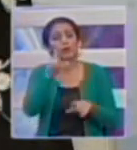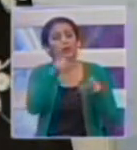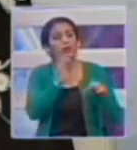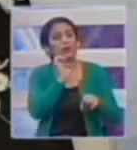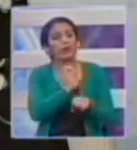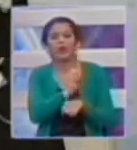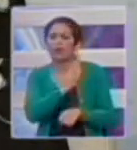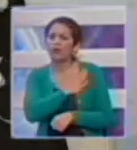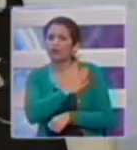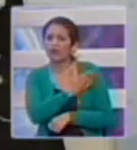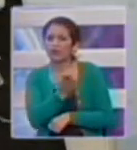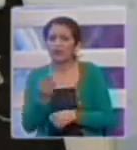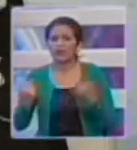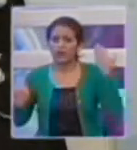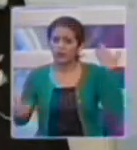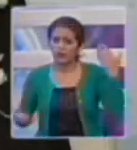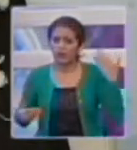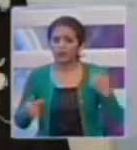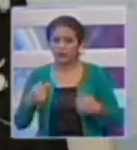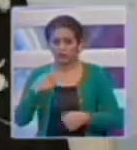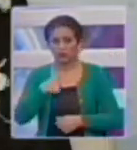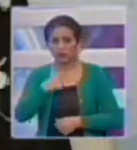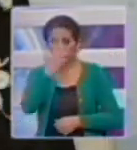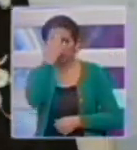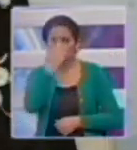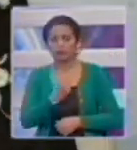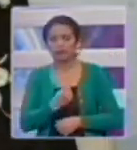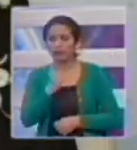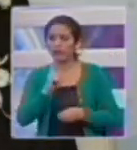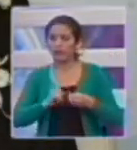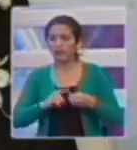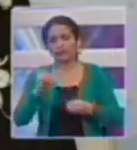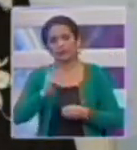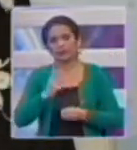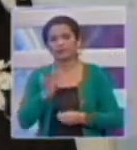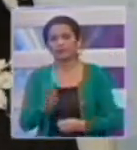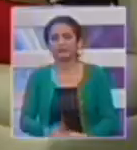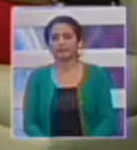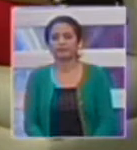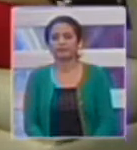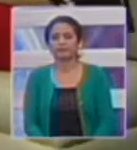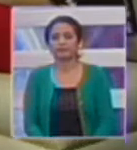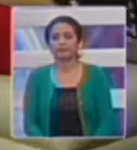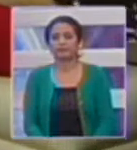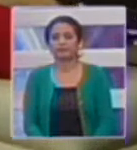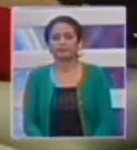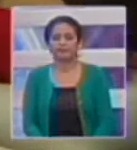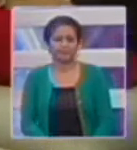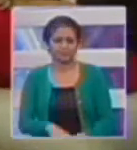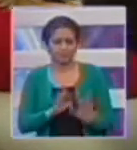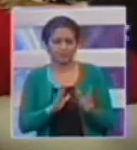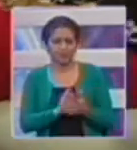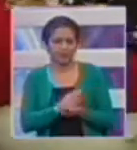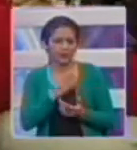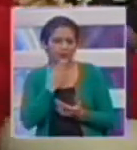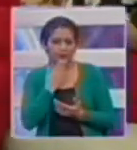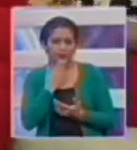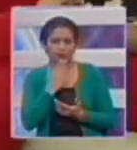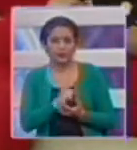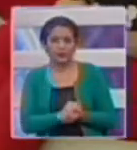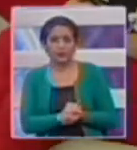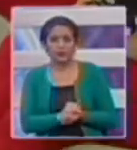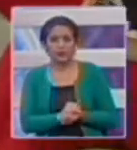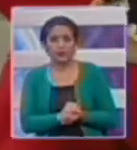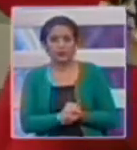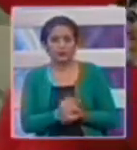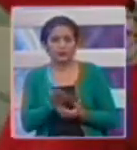este momento lo requieren. Yo soy una convencida de que Quito es una de ellas, por ejemplo. Ahora, Hablemos un poquito de experiencias anteriores, la propia